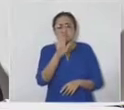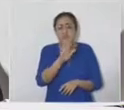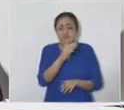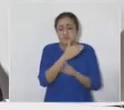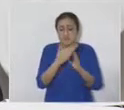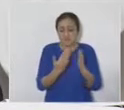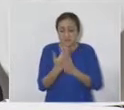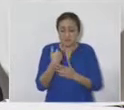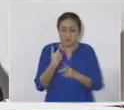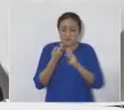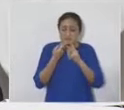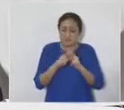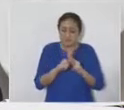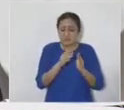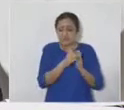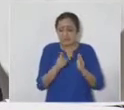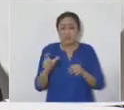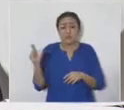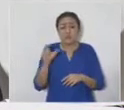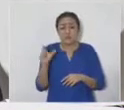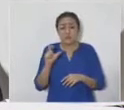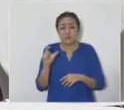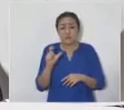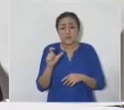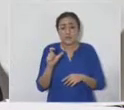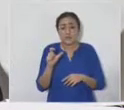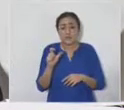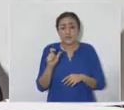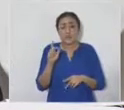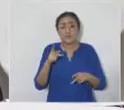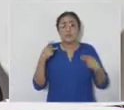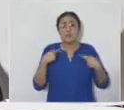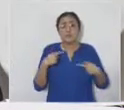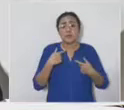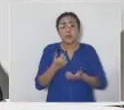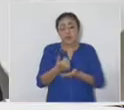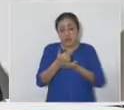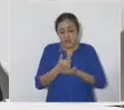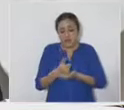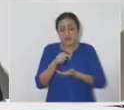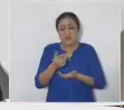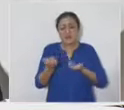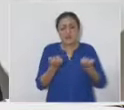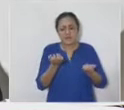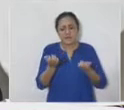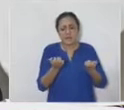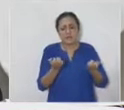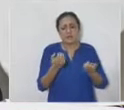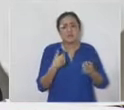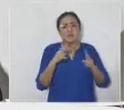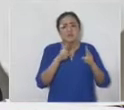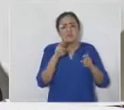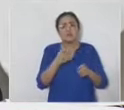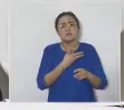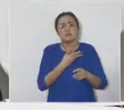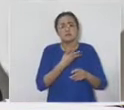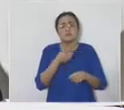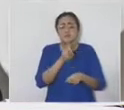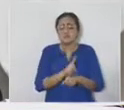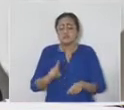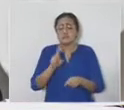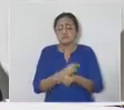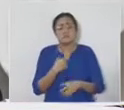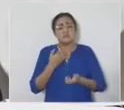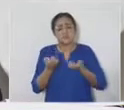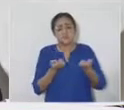de la mañana y es cuando llega la gente que me ayuda a entrenar, ¿sí? Hago un tema de ejercicio físico todos los